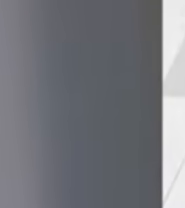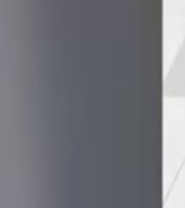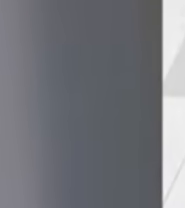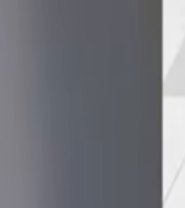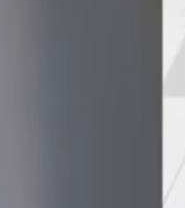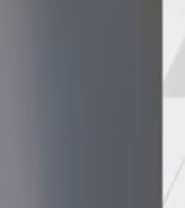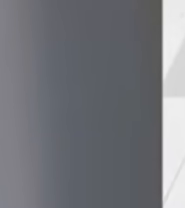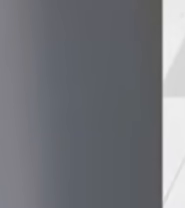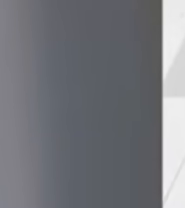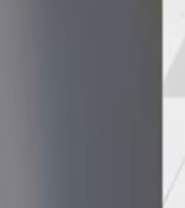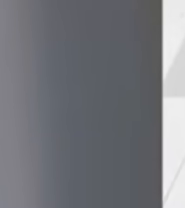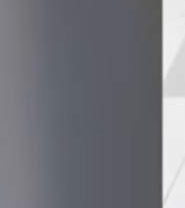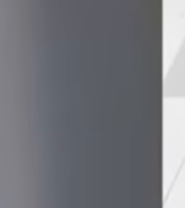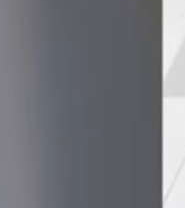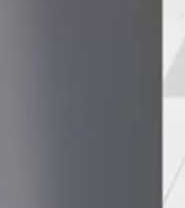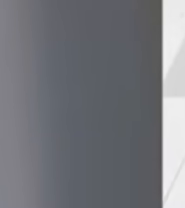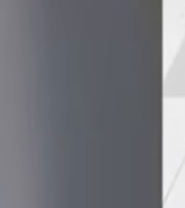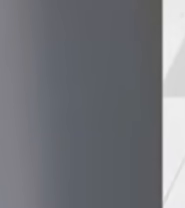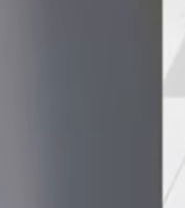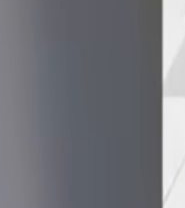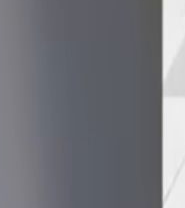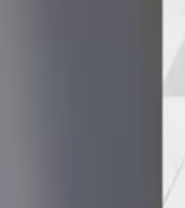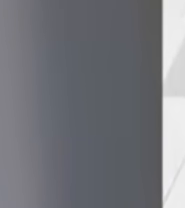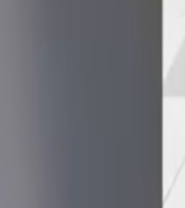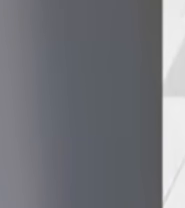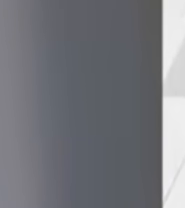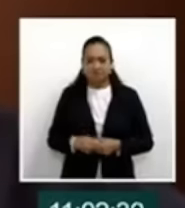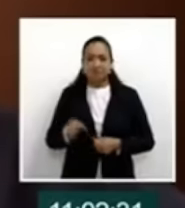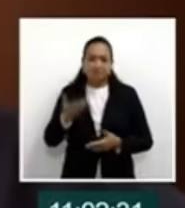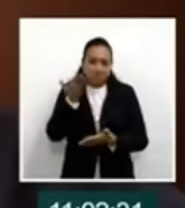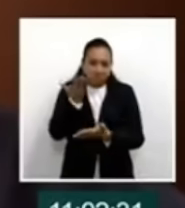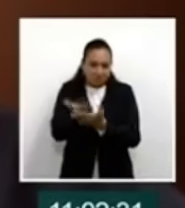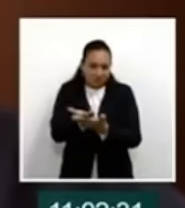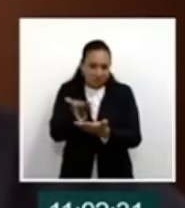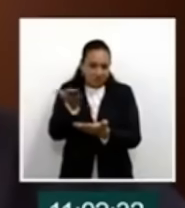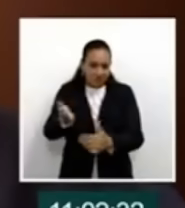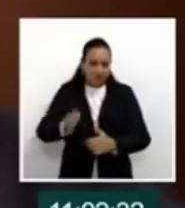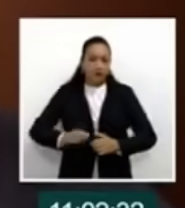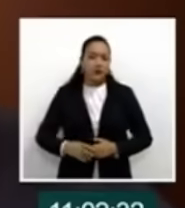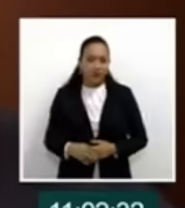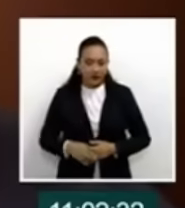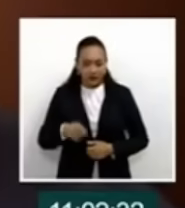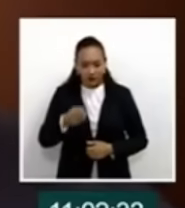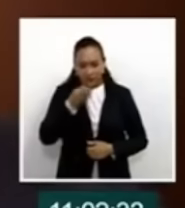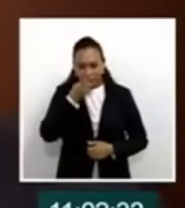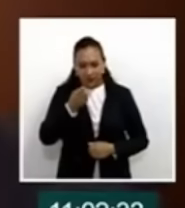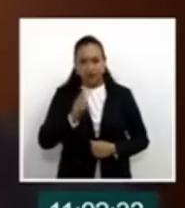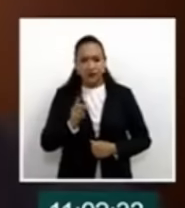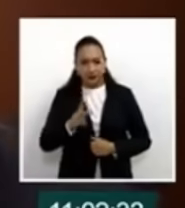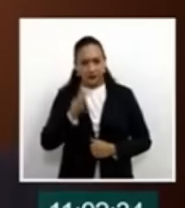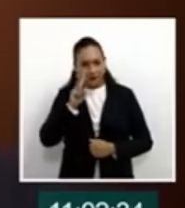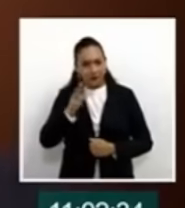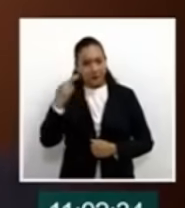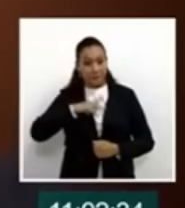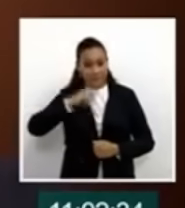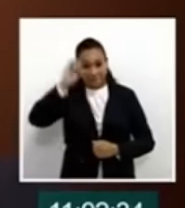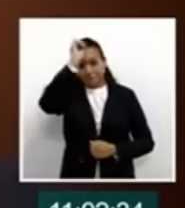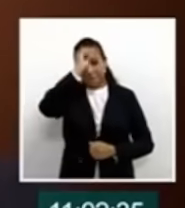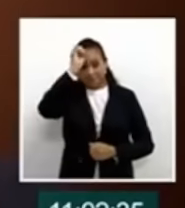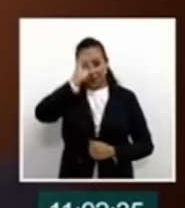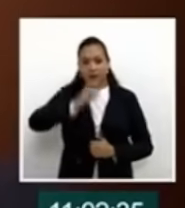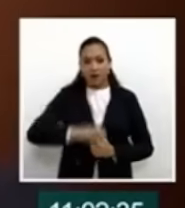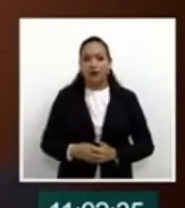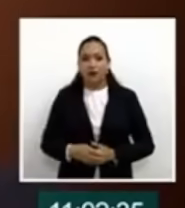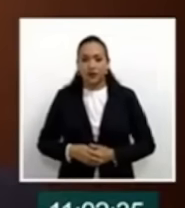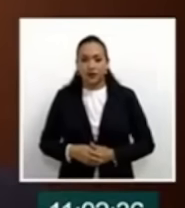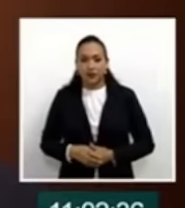otros momentos de tensión entre el poder económico y el poder judicial, lo vamos a ver con Salinas Pliego. Así que para mí esos